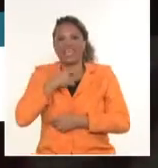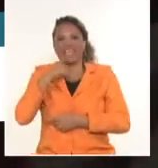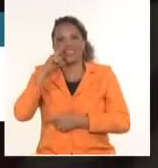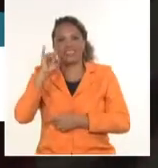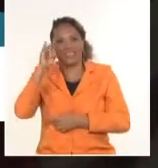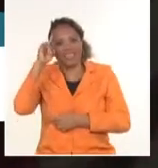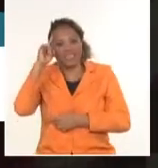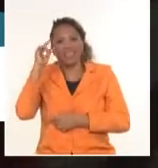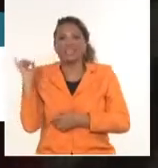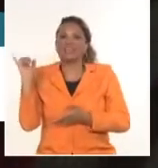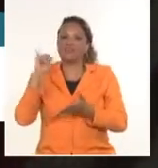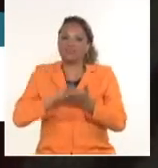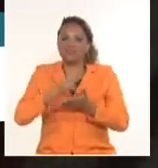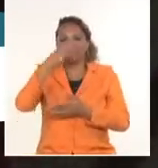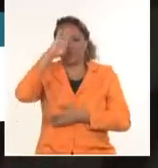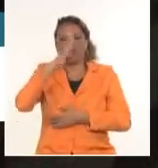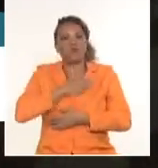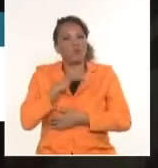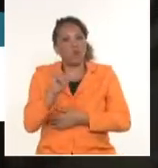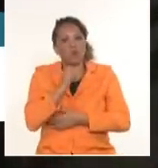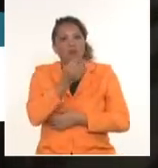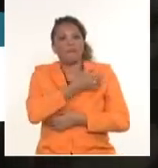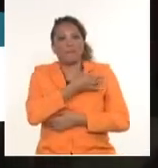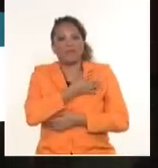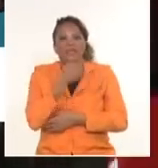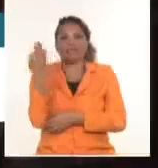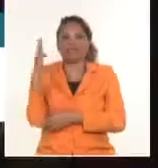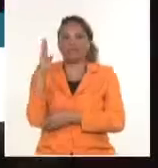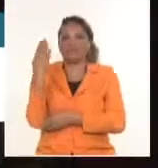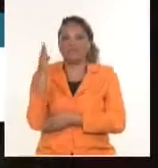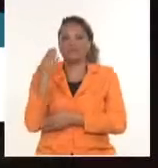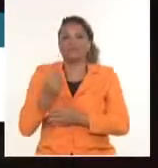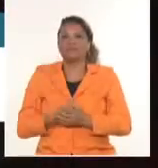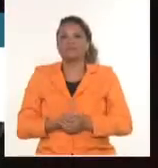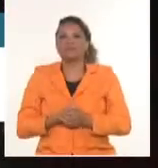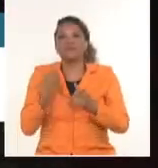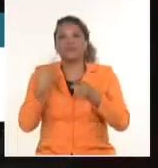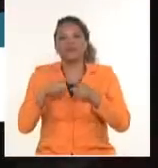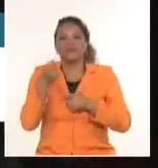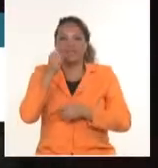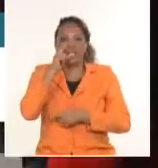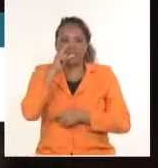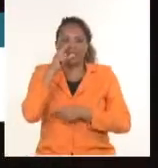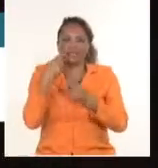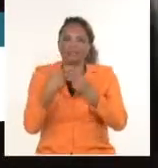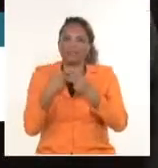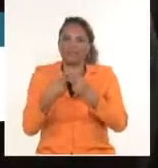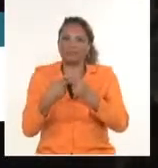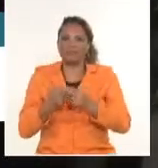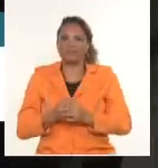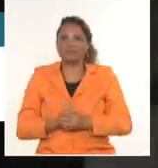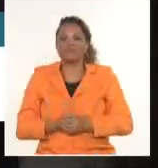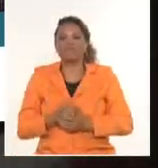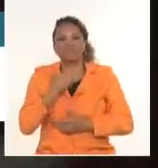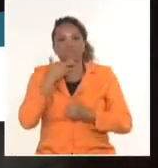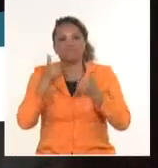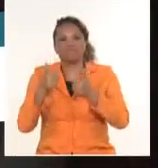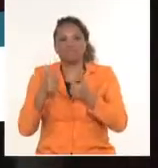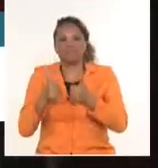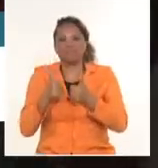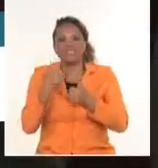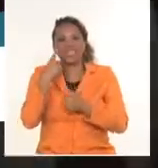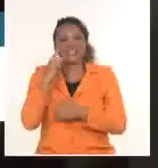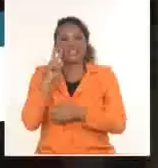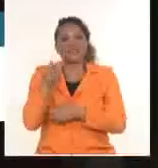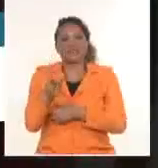con también una muy merecida medalla de plata, de bronce, perdón, además de ser finalista en el C2. Muy bien, pues es lo que